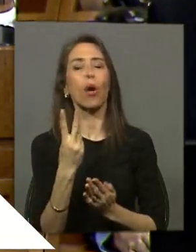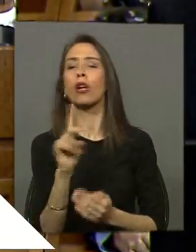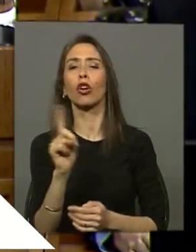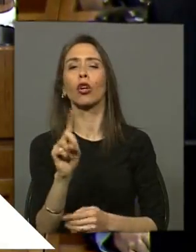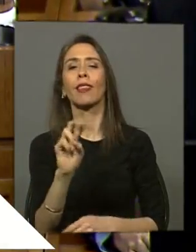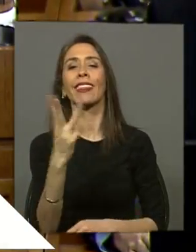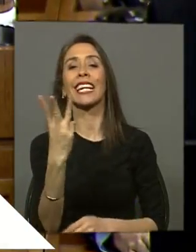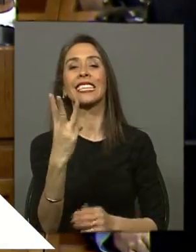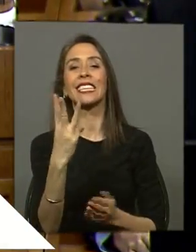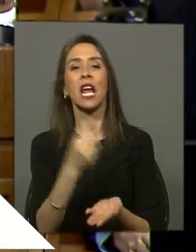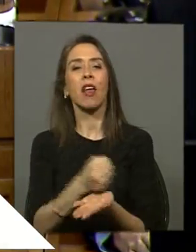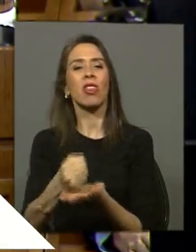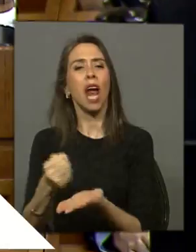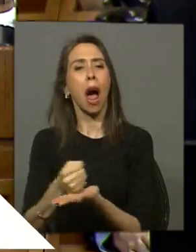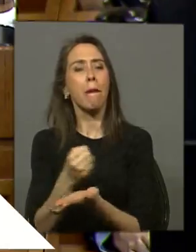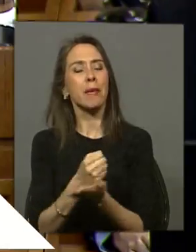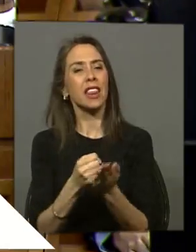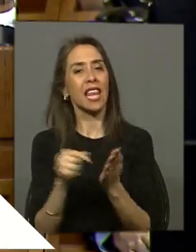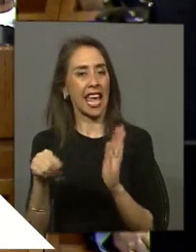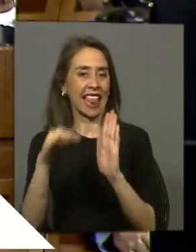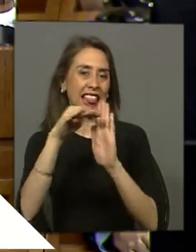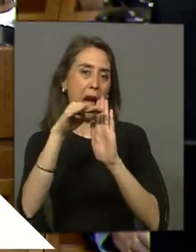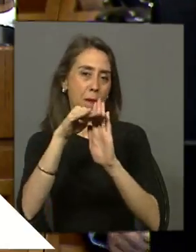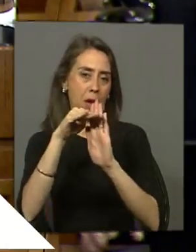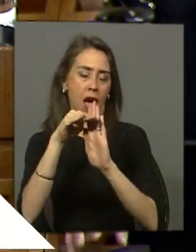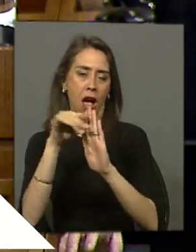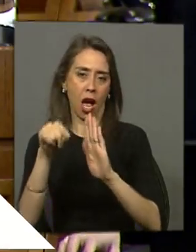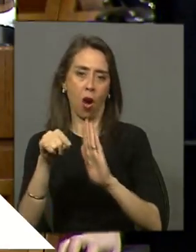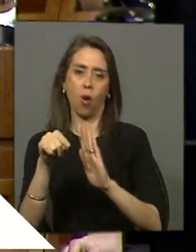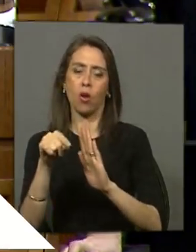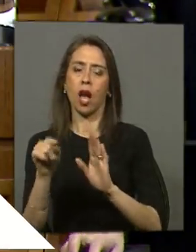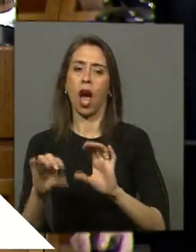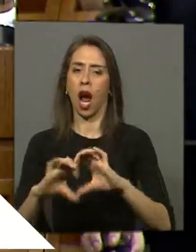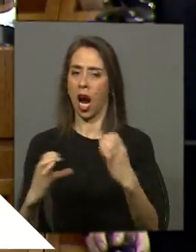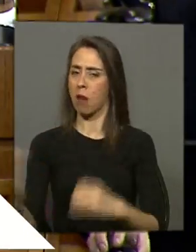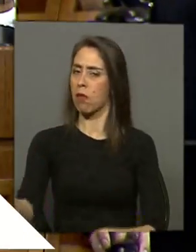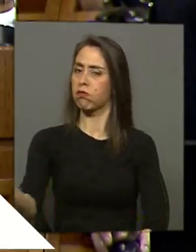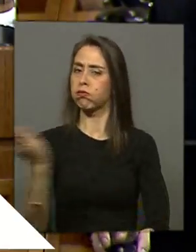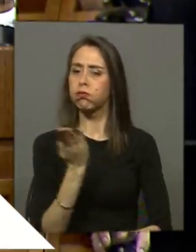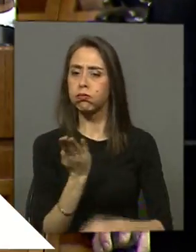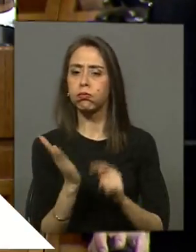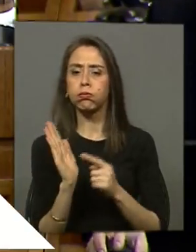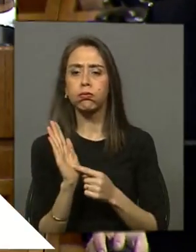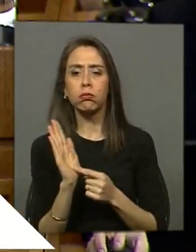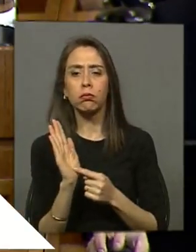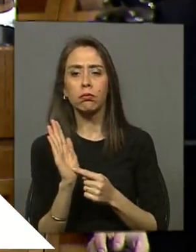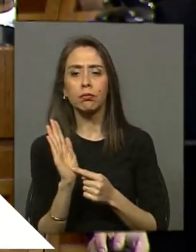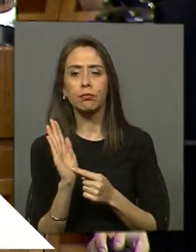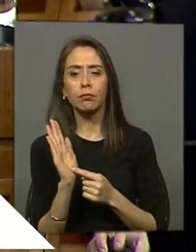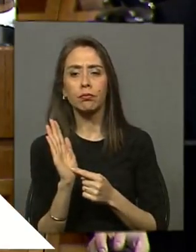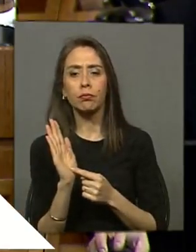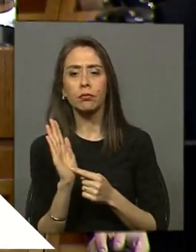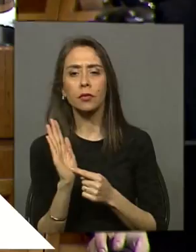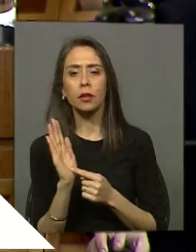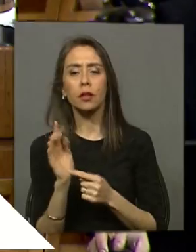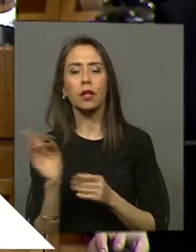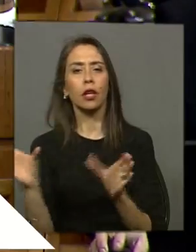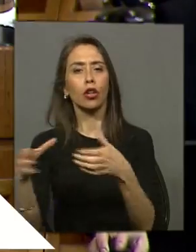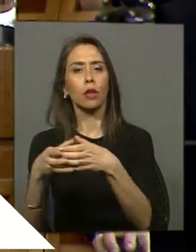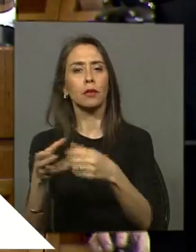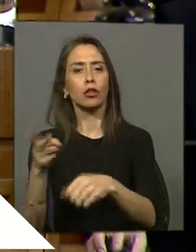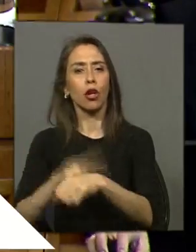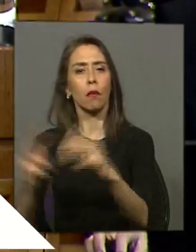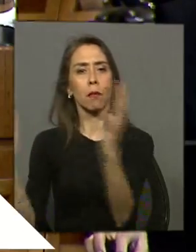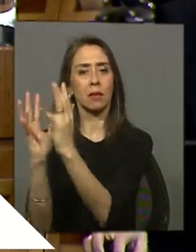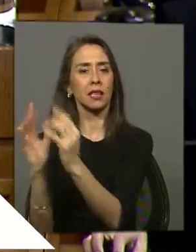trámite, perdón, que viene hoy día hasta la Cámara. Mixta, mixta. Sí, mixta. Gracias,